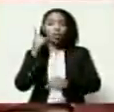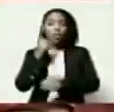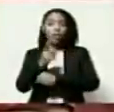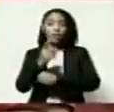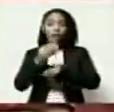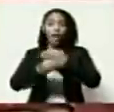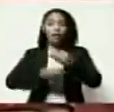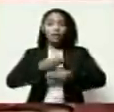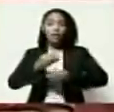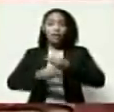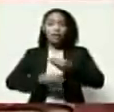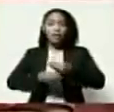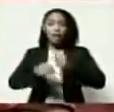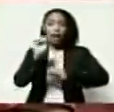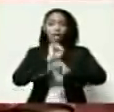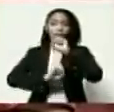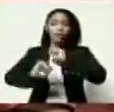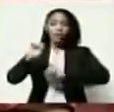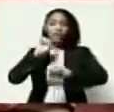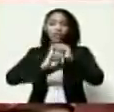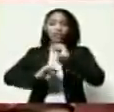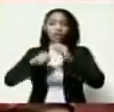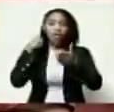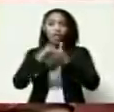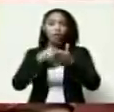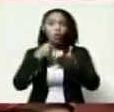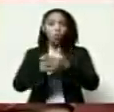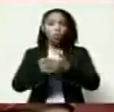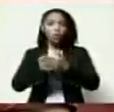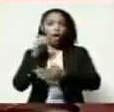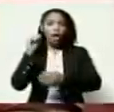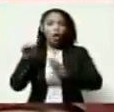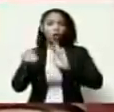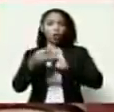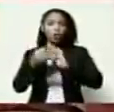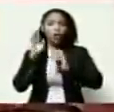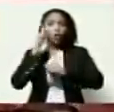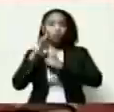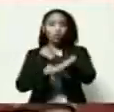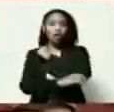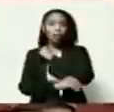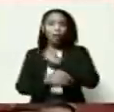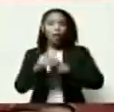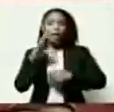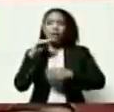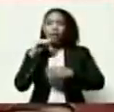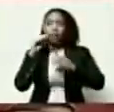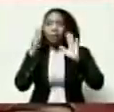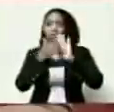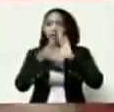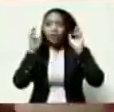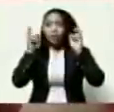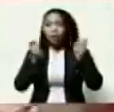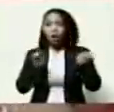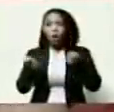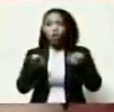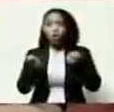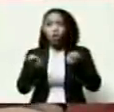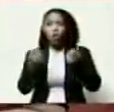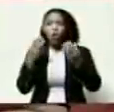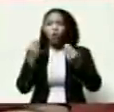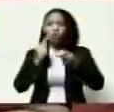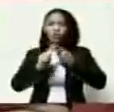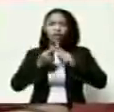bueno, la vanguardia de lucha contra la corrupción. Y cuando se habla de controles, muchas de esas